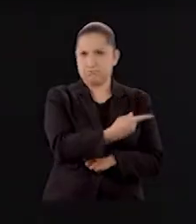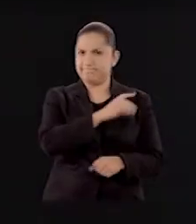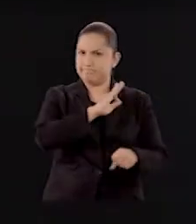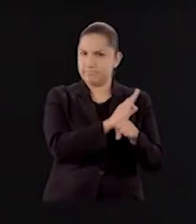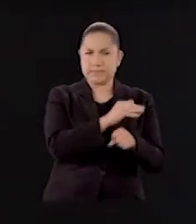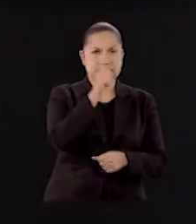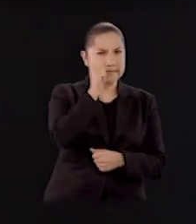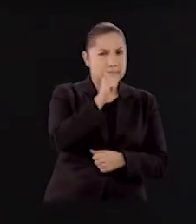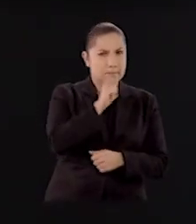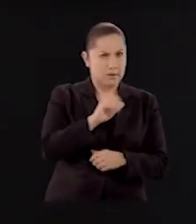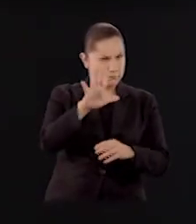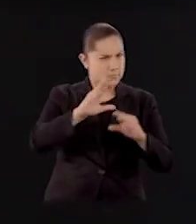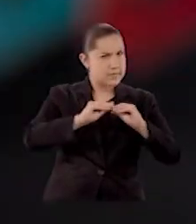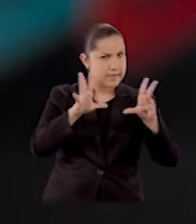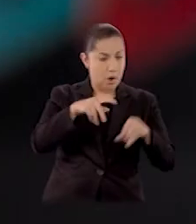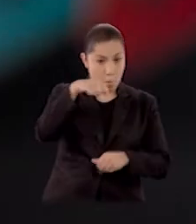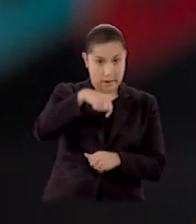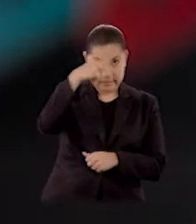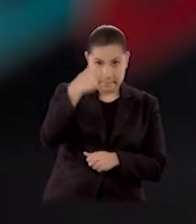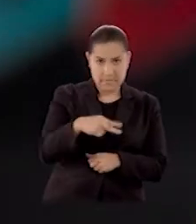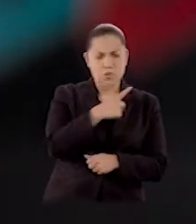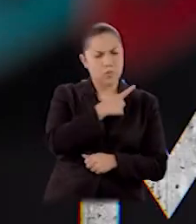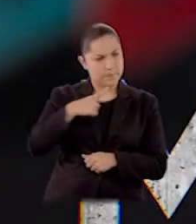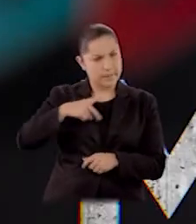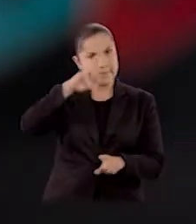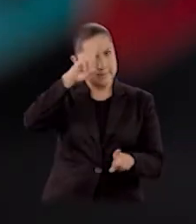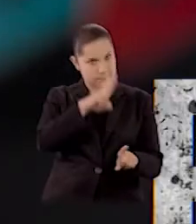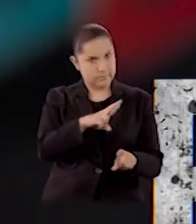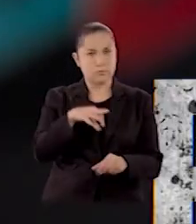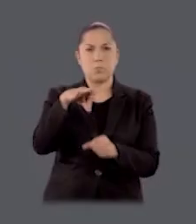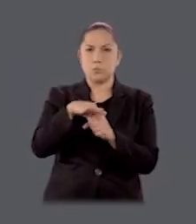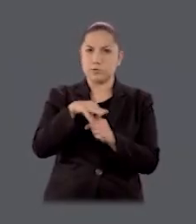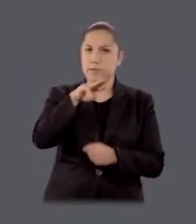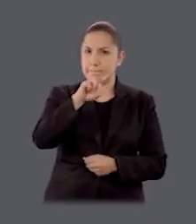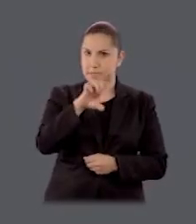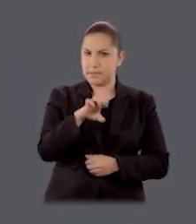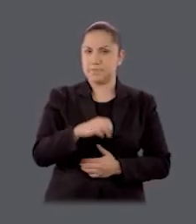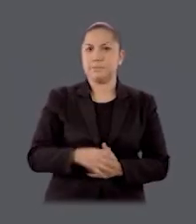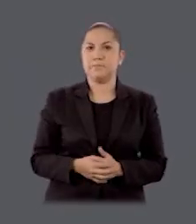defenderé hasta sus últimas consecuencias. Que no quede duda, a México se le respeta. Vota por MIF.